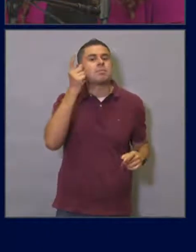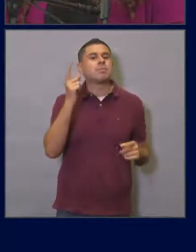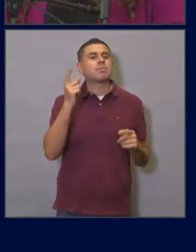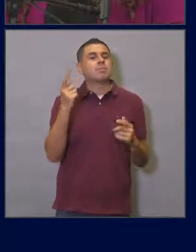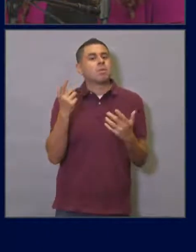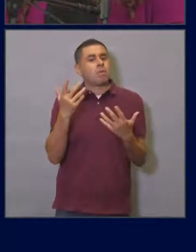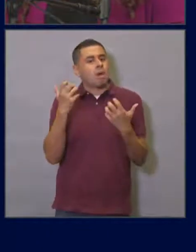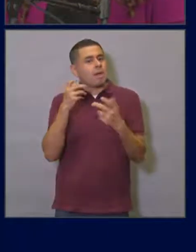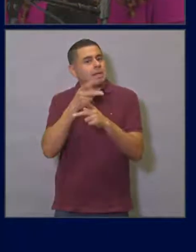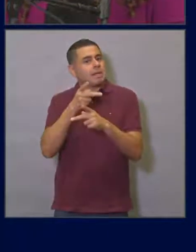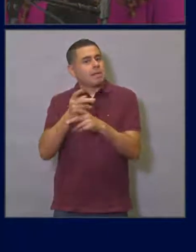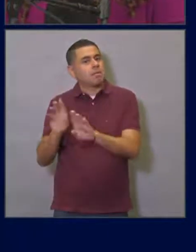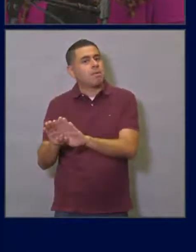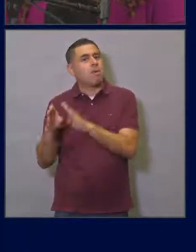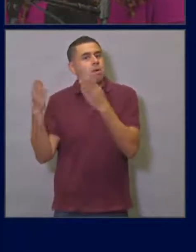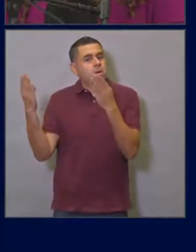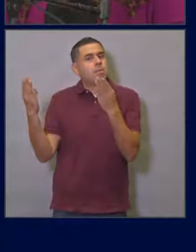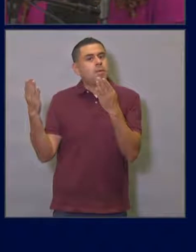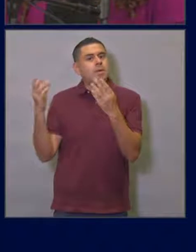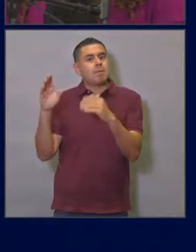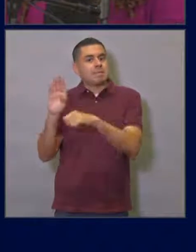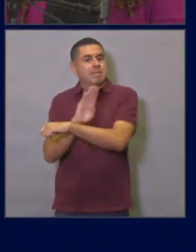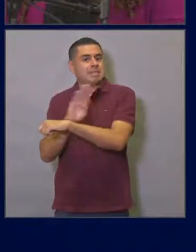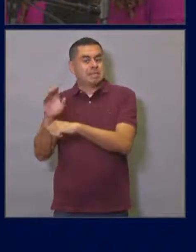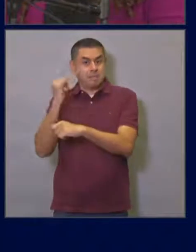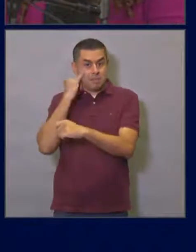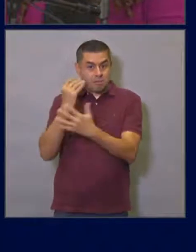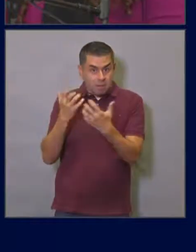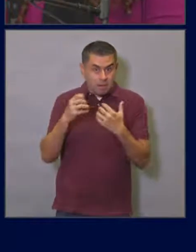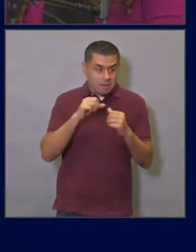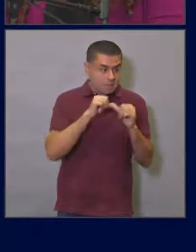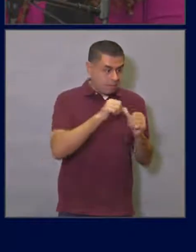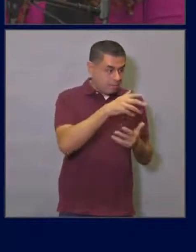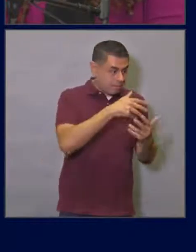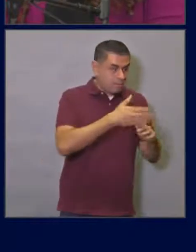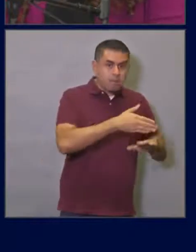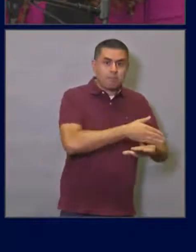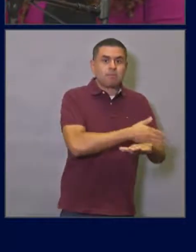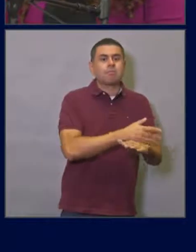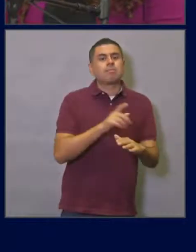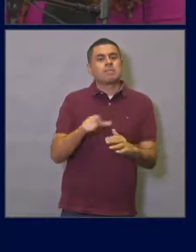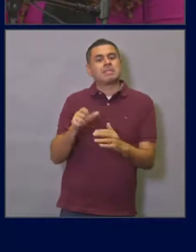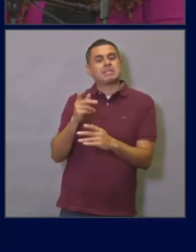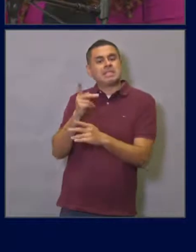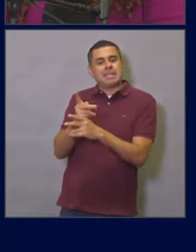las instituciones y los negocios. Next slide, please.